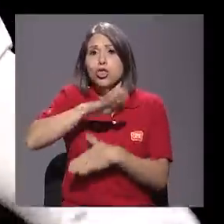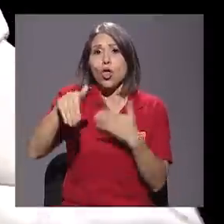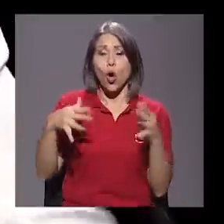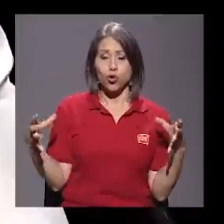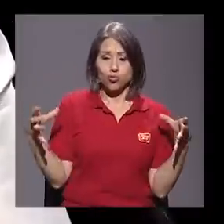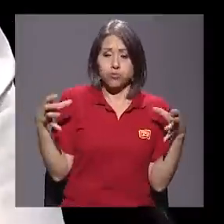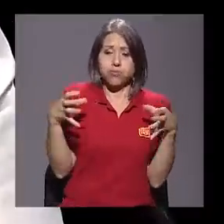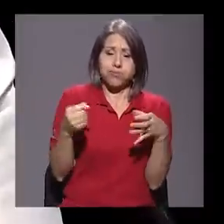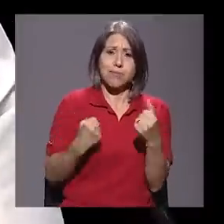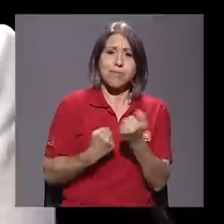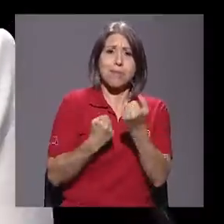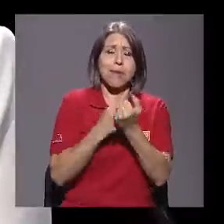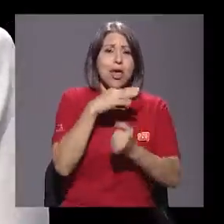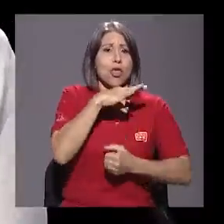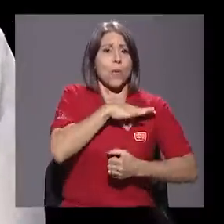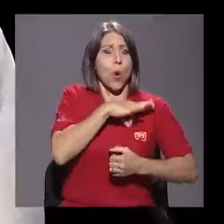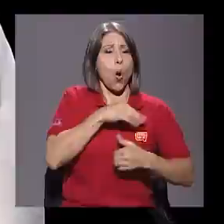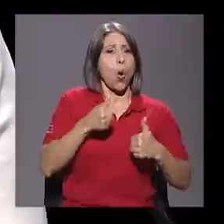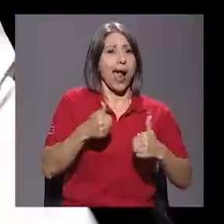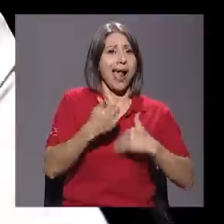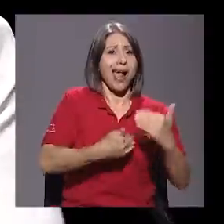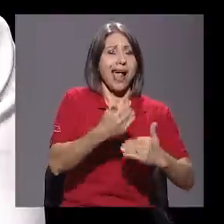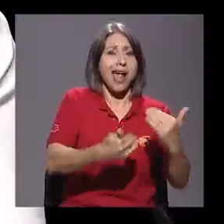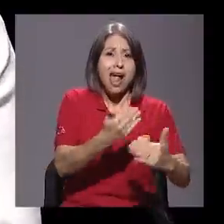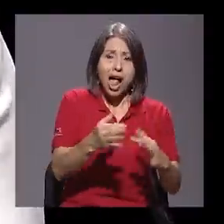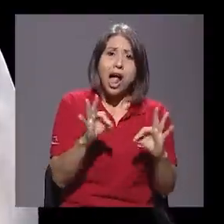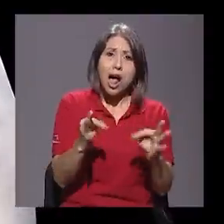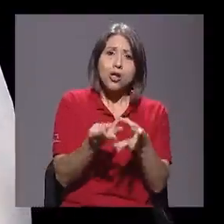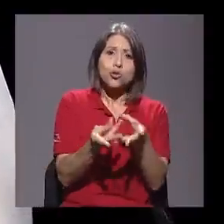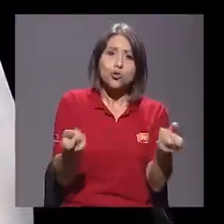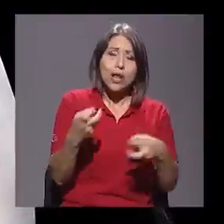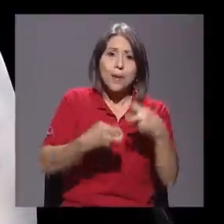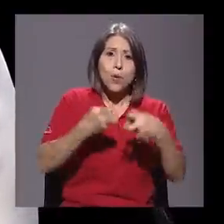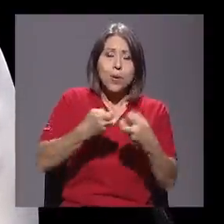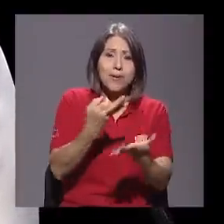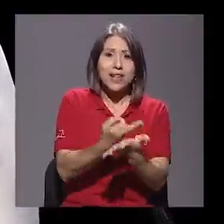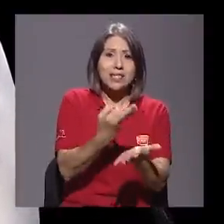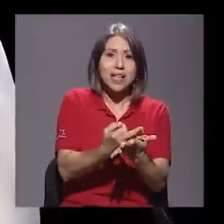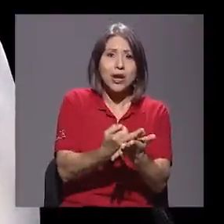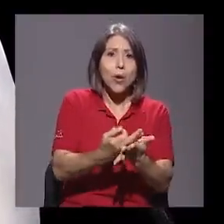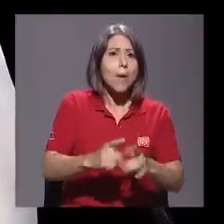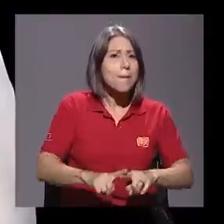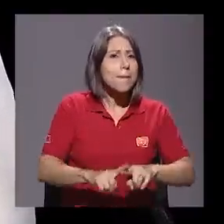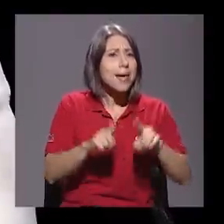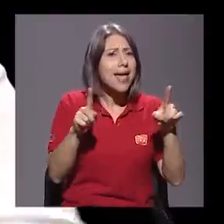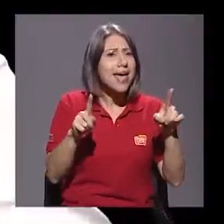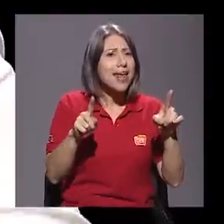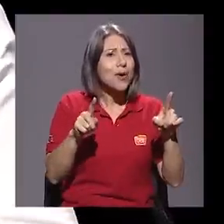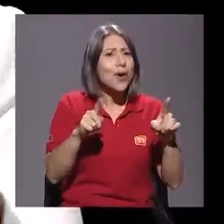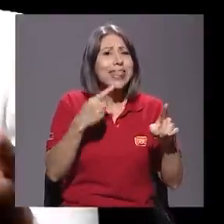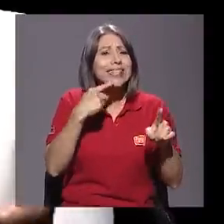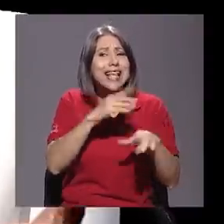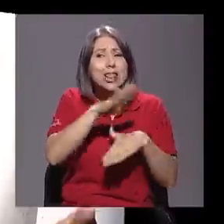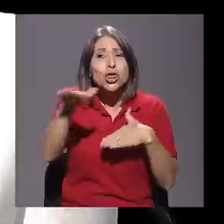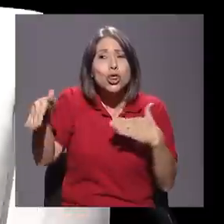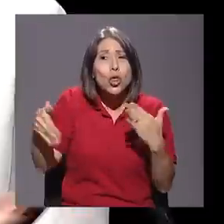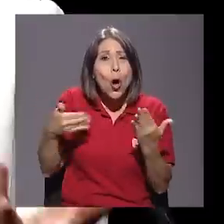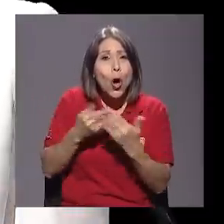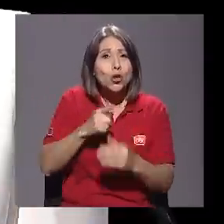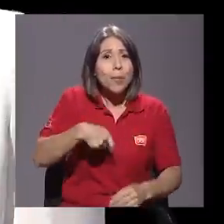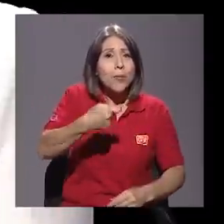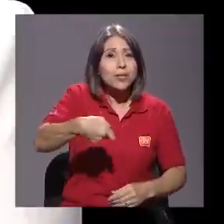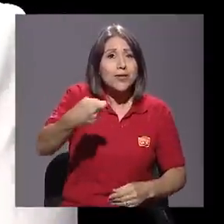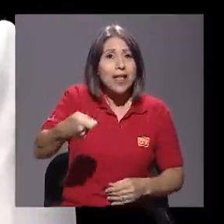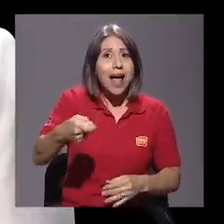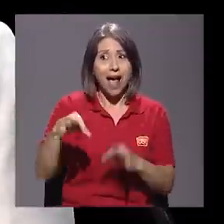lo vamos a hacer en pro de la trazabilidad y en pro de arreglar el problema financiero, pero ese todos vamos a aportar es válido